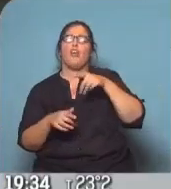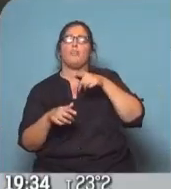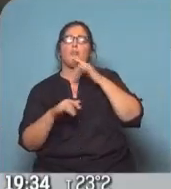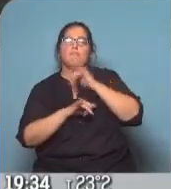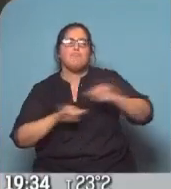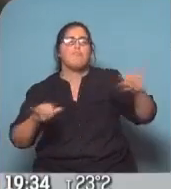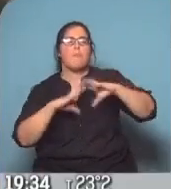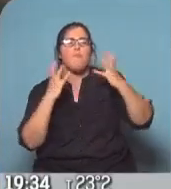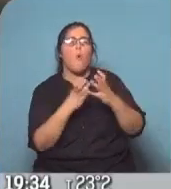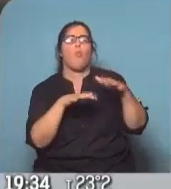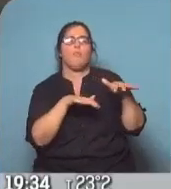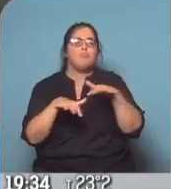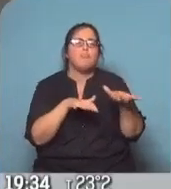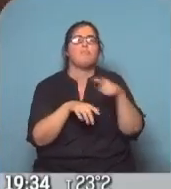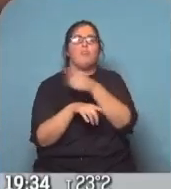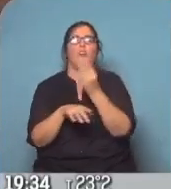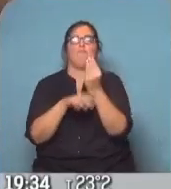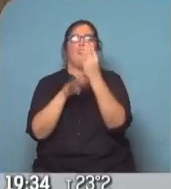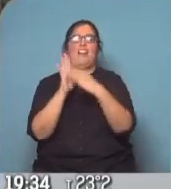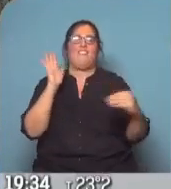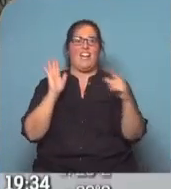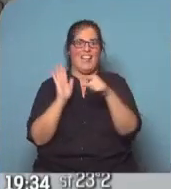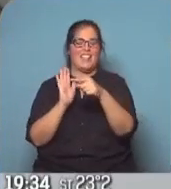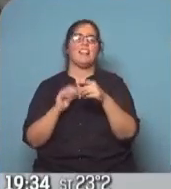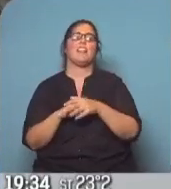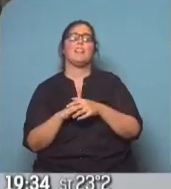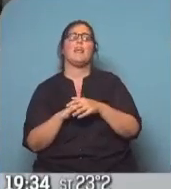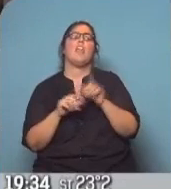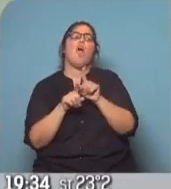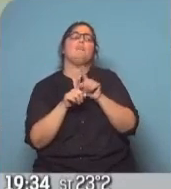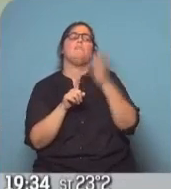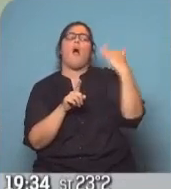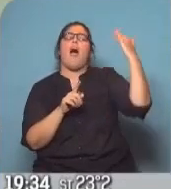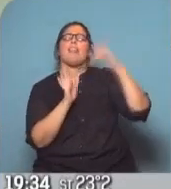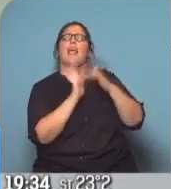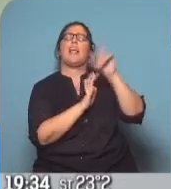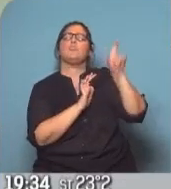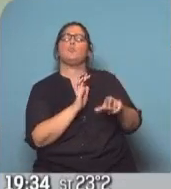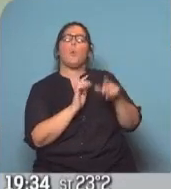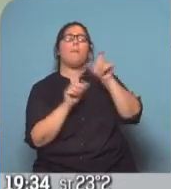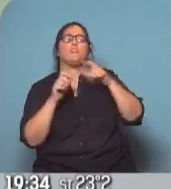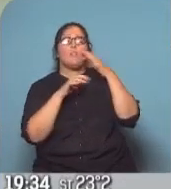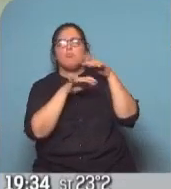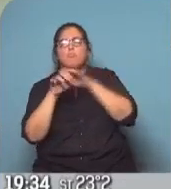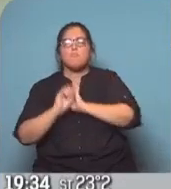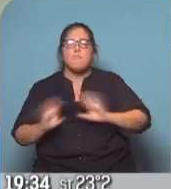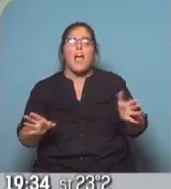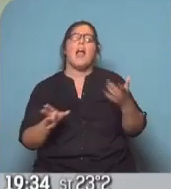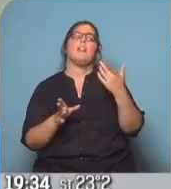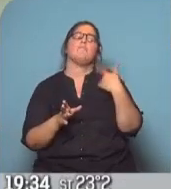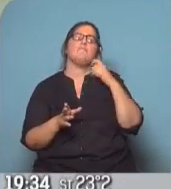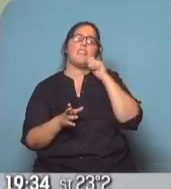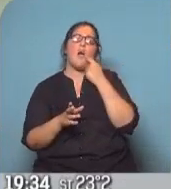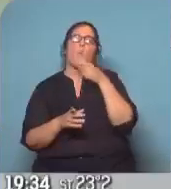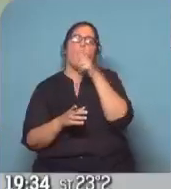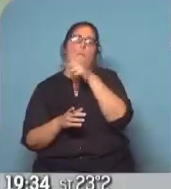es un referente y como jesús también tendrá la gente que él hable mal o que quiera de tratarlo pero no sería mucho bien que